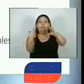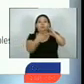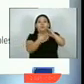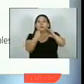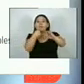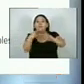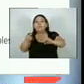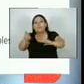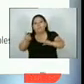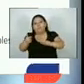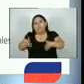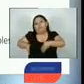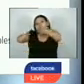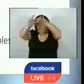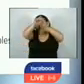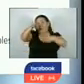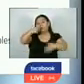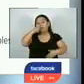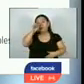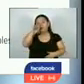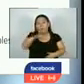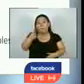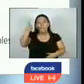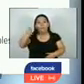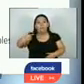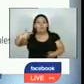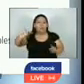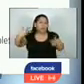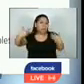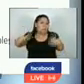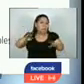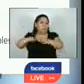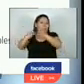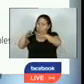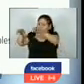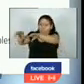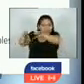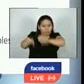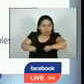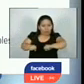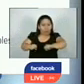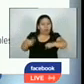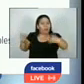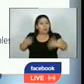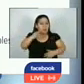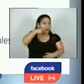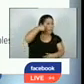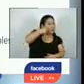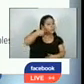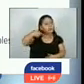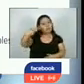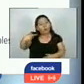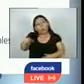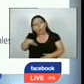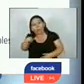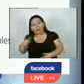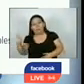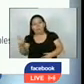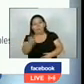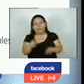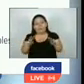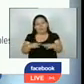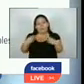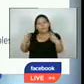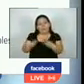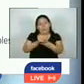de la Policía Nacional Civil, asegurando que uno de los atacantes fue capturado en el lugar mientras realizaban labores de búsqueda del resto de